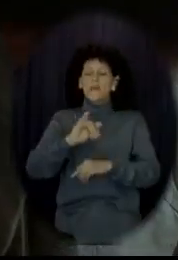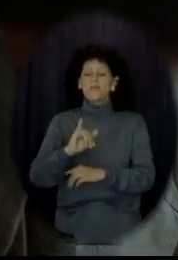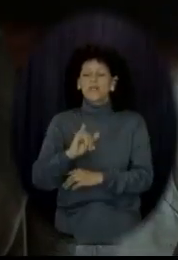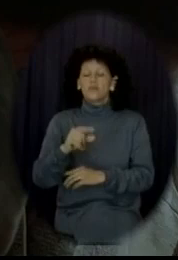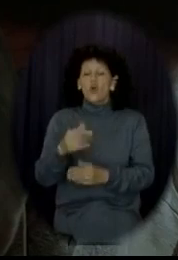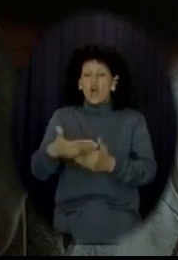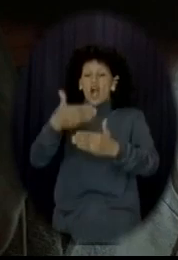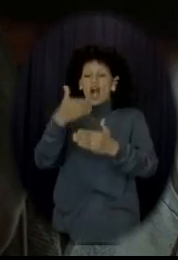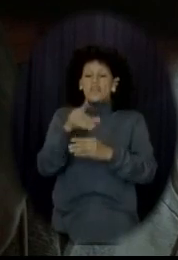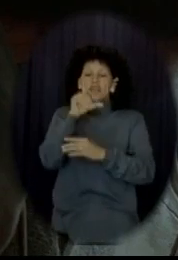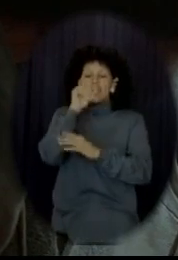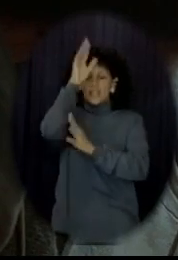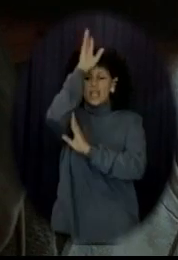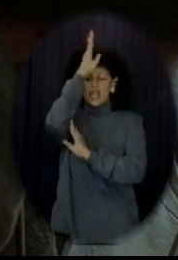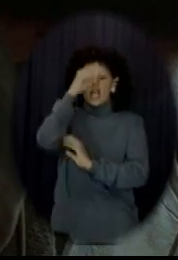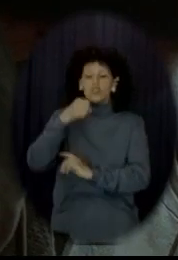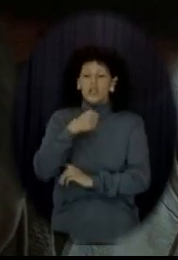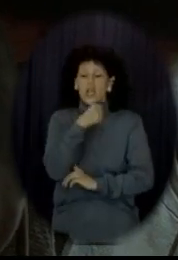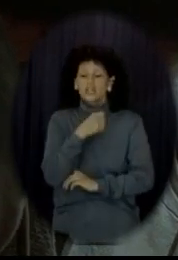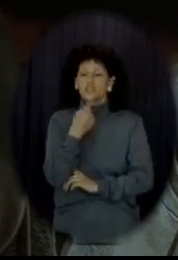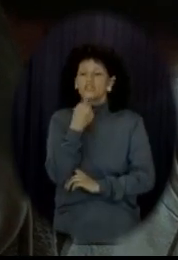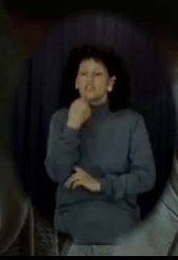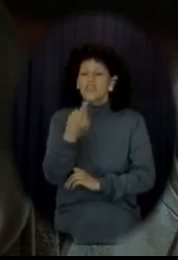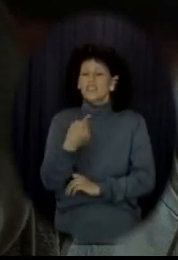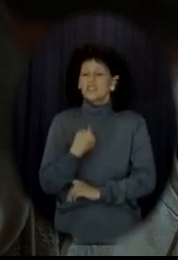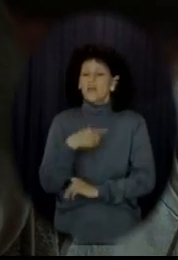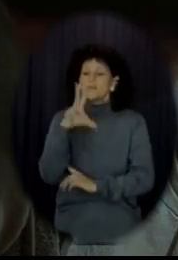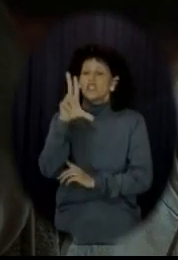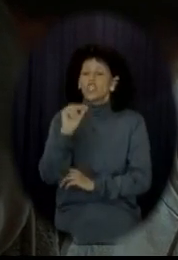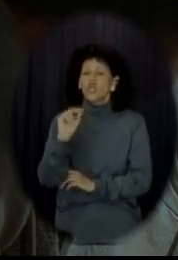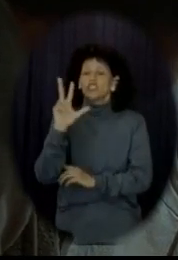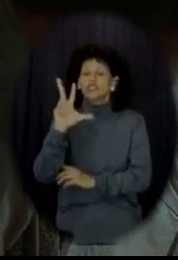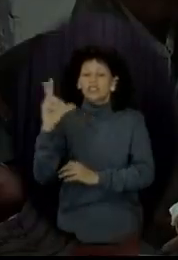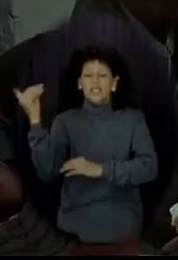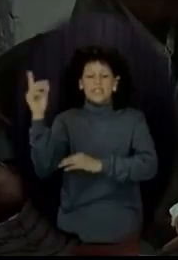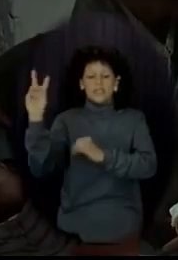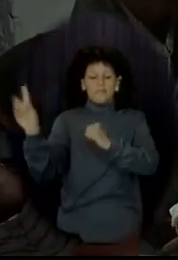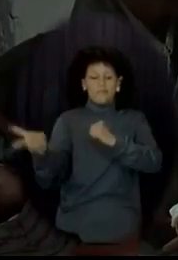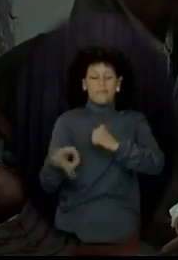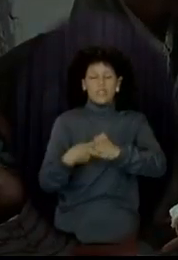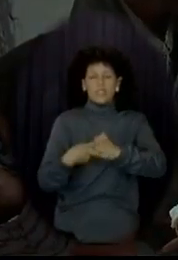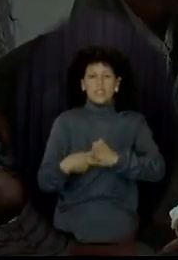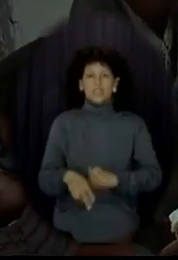hoy mismo, antes de que el gallo cante, me habrás negado 3 veces.